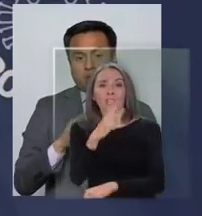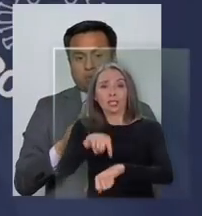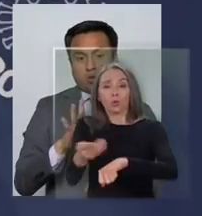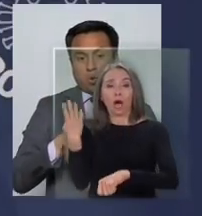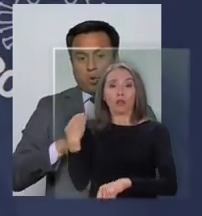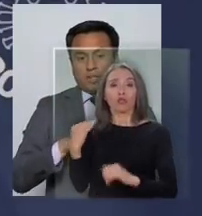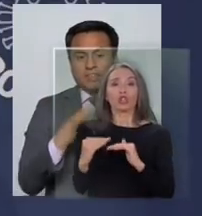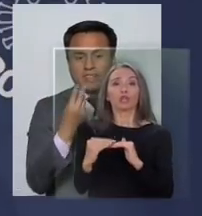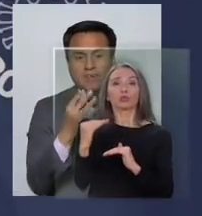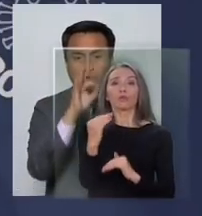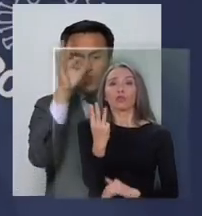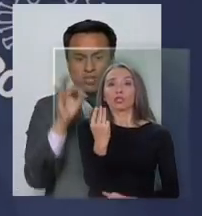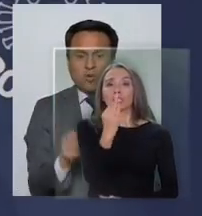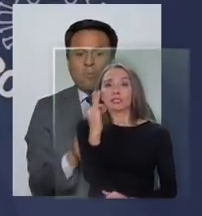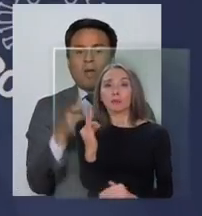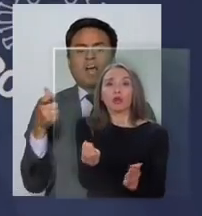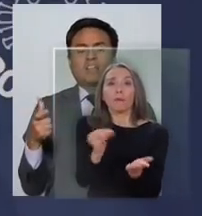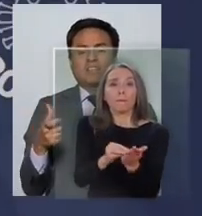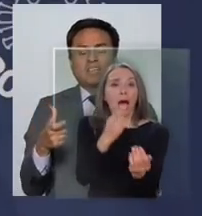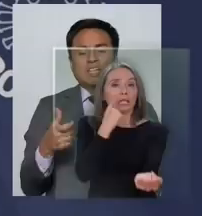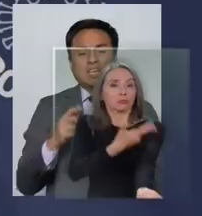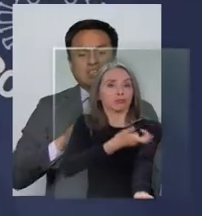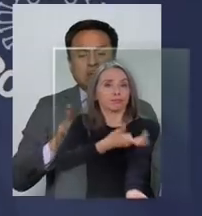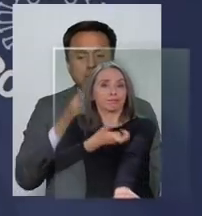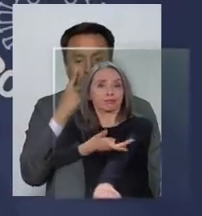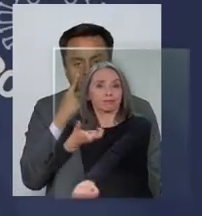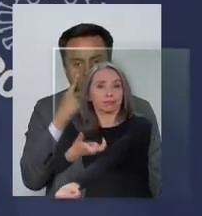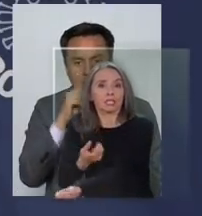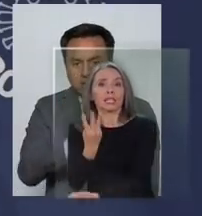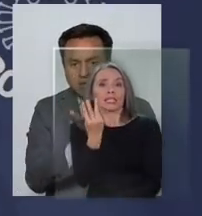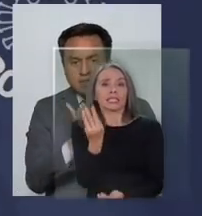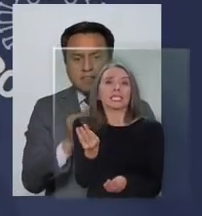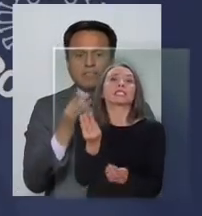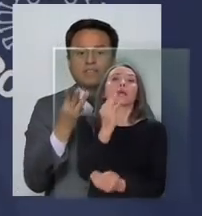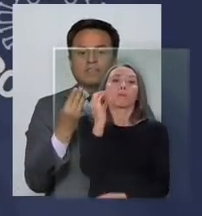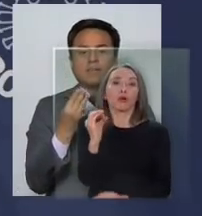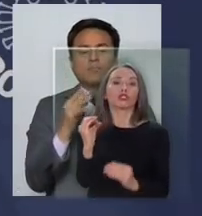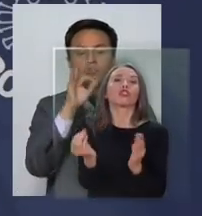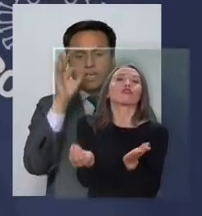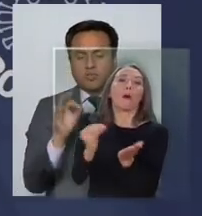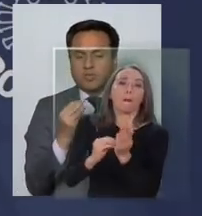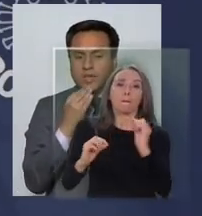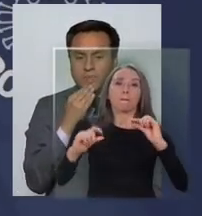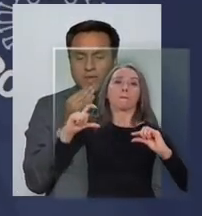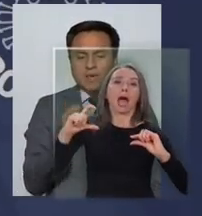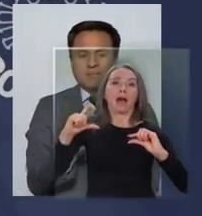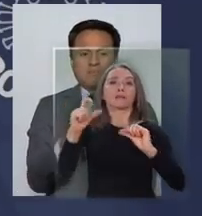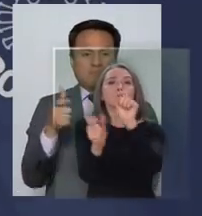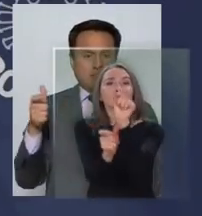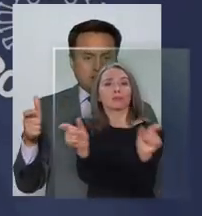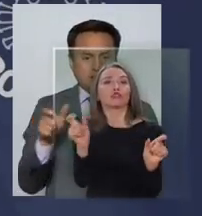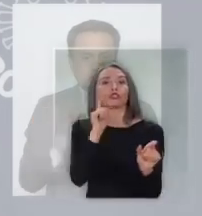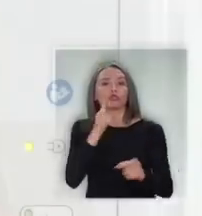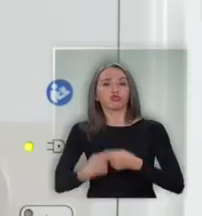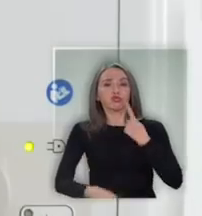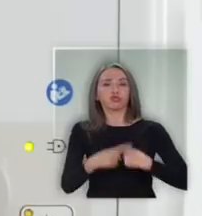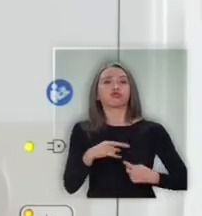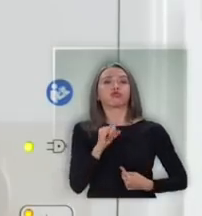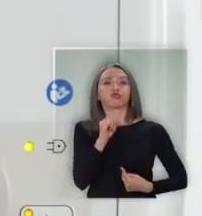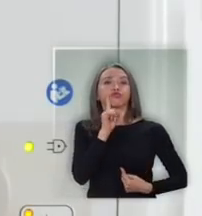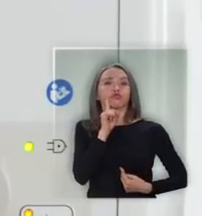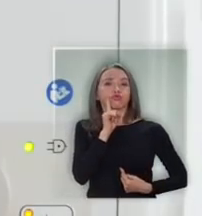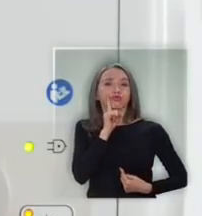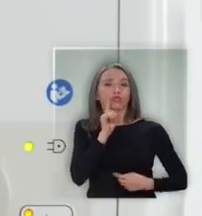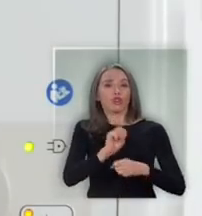aumentado 13% el número de exámenes y han aumentado 13% el número de casos positivos. El